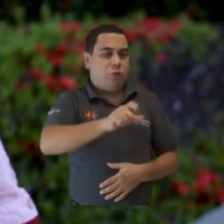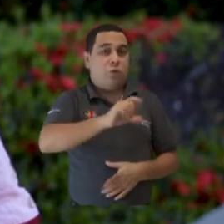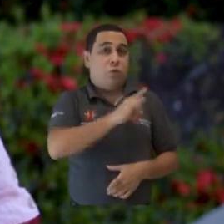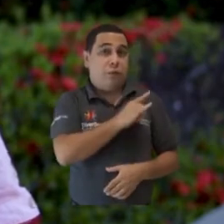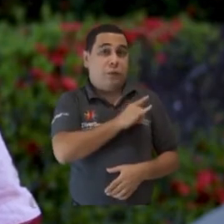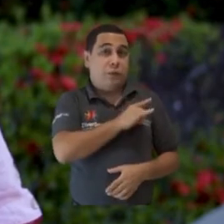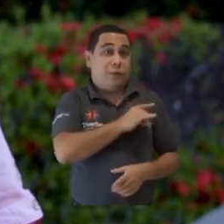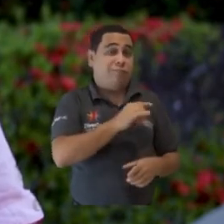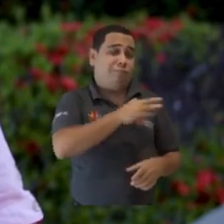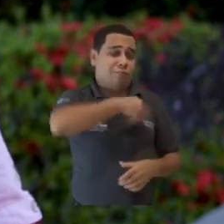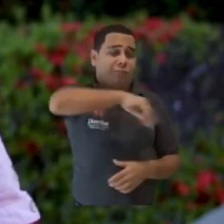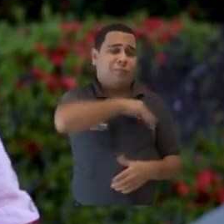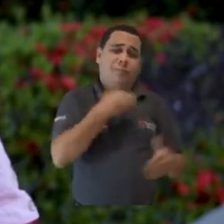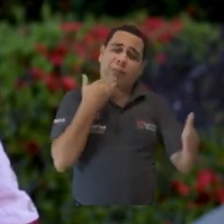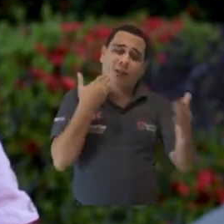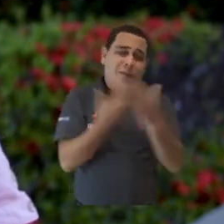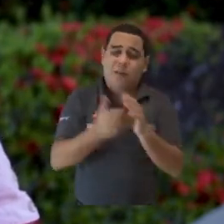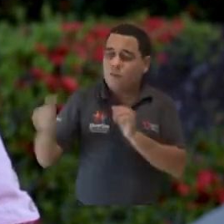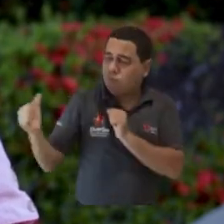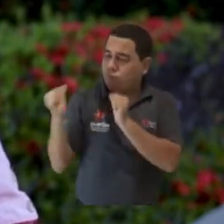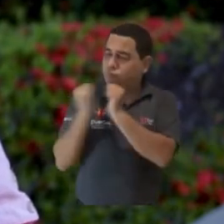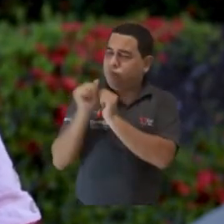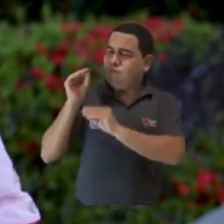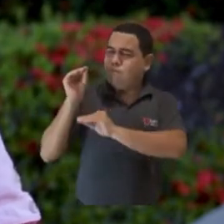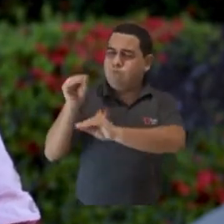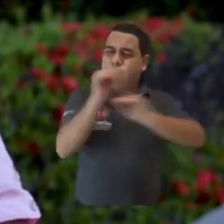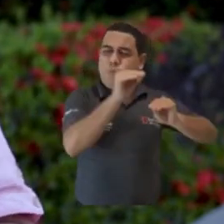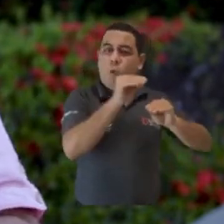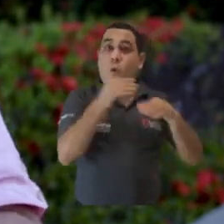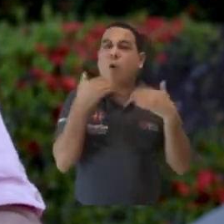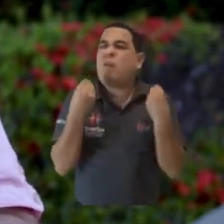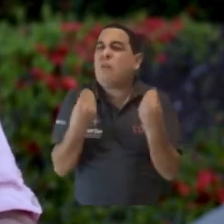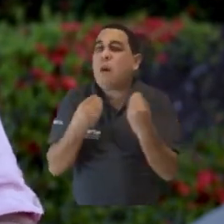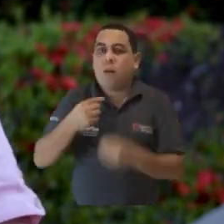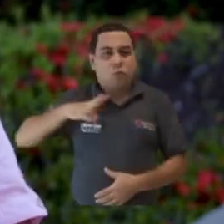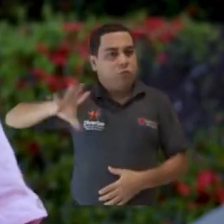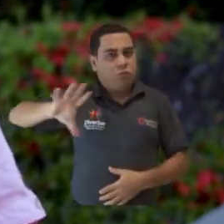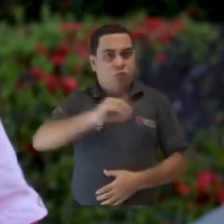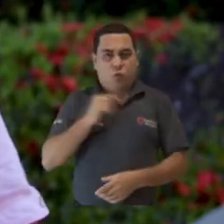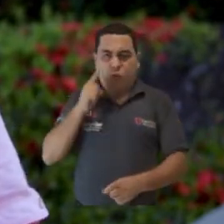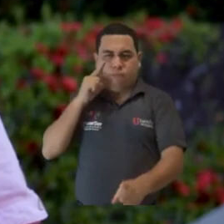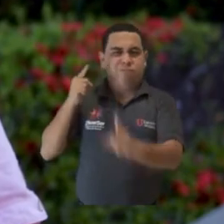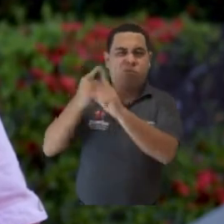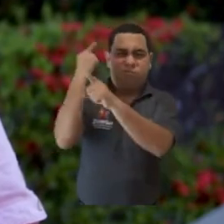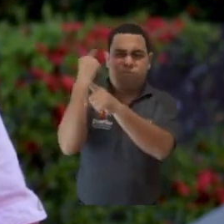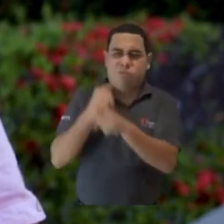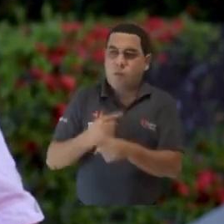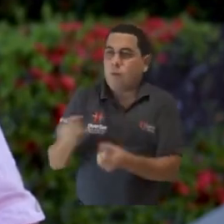su mística en el proceso de acompañamiento de capacitación para que tuviésemos